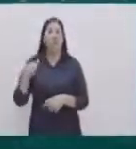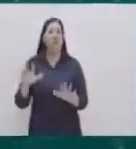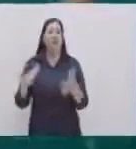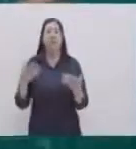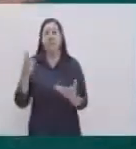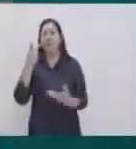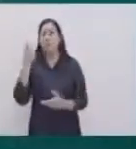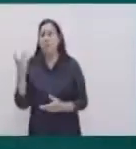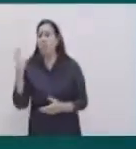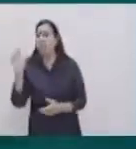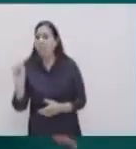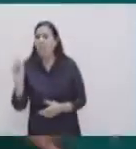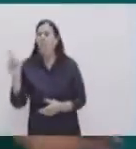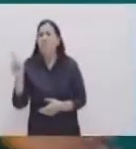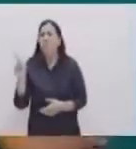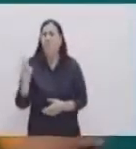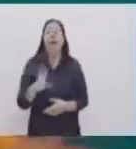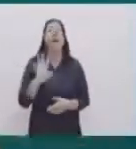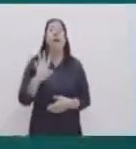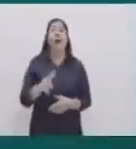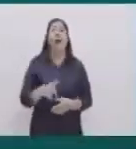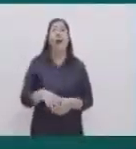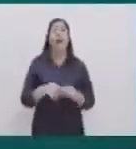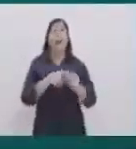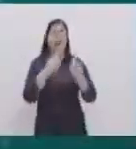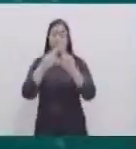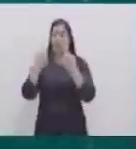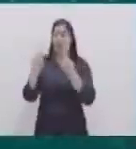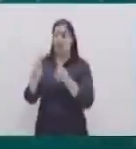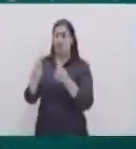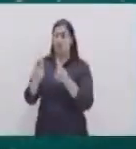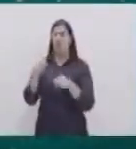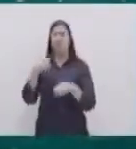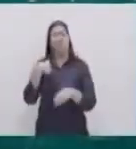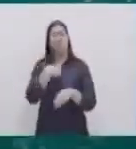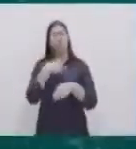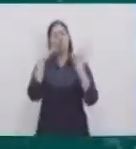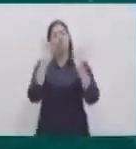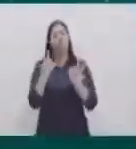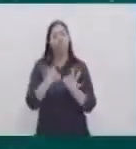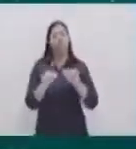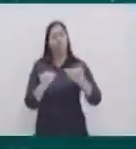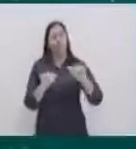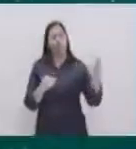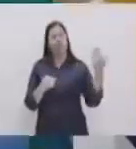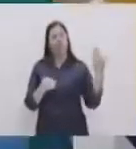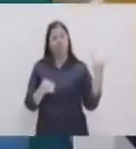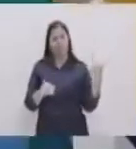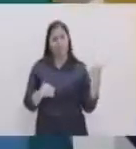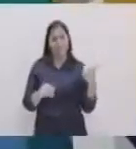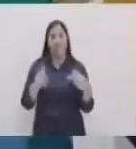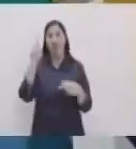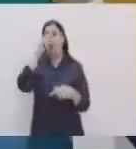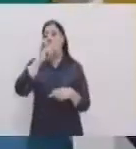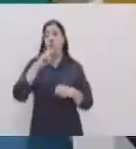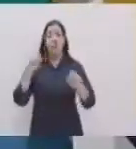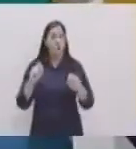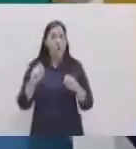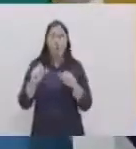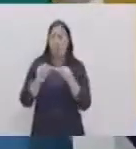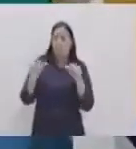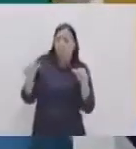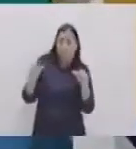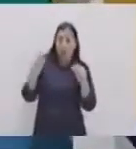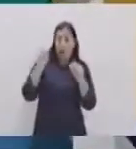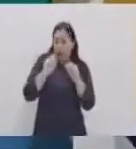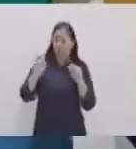único que me falta acá es uno que tenga tres lados diferentes. Y lo vamos a armar así como hemos estado armando esto, sin medida, solo utilizando